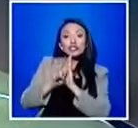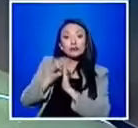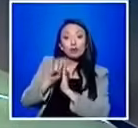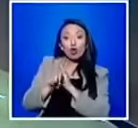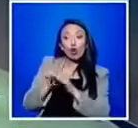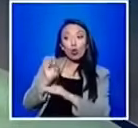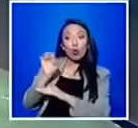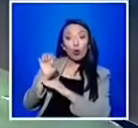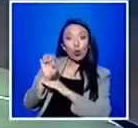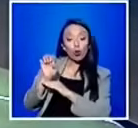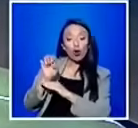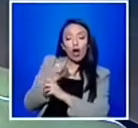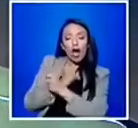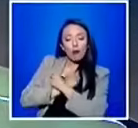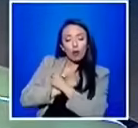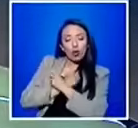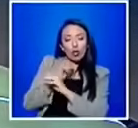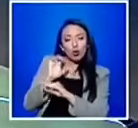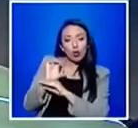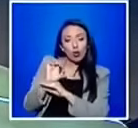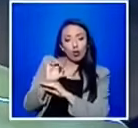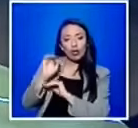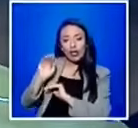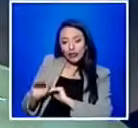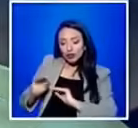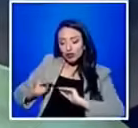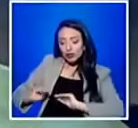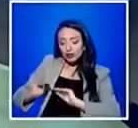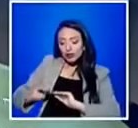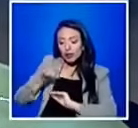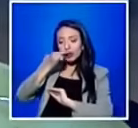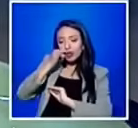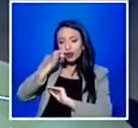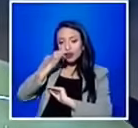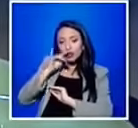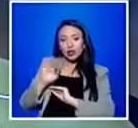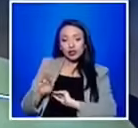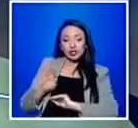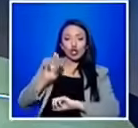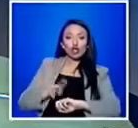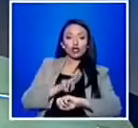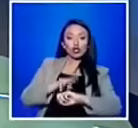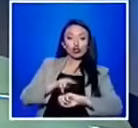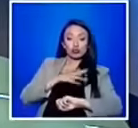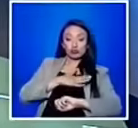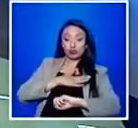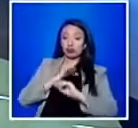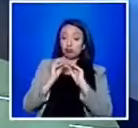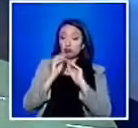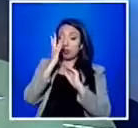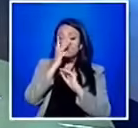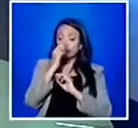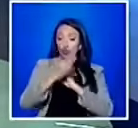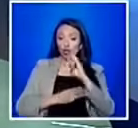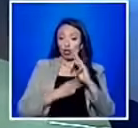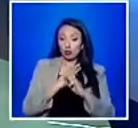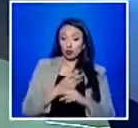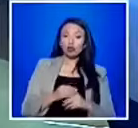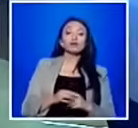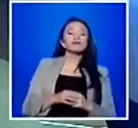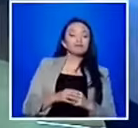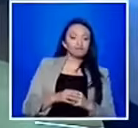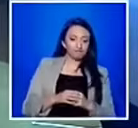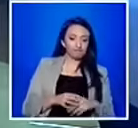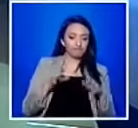patrios y también el amor a nuestro país a través de del hermoso himno nacional, que es uno de los mejores, de hecho, del mundo. Así que es